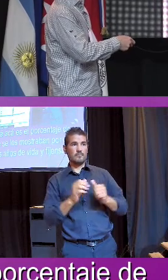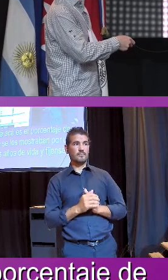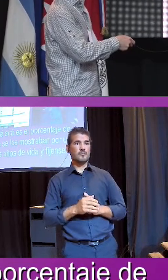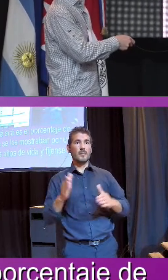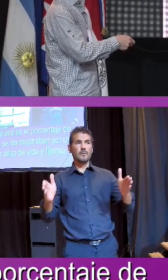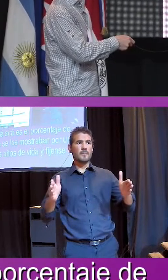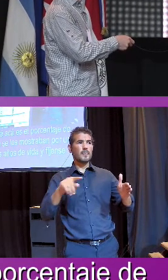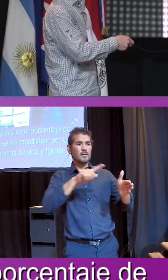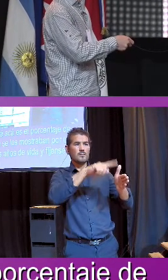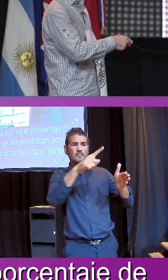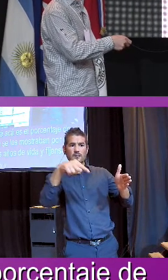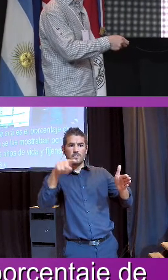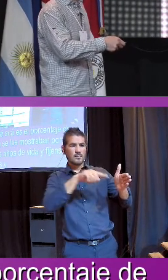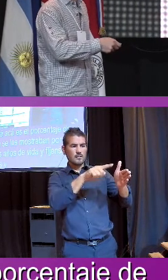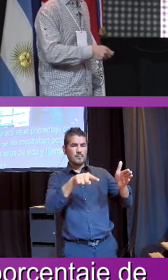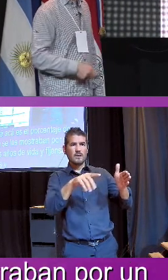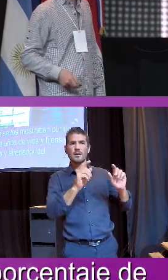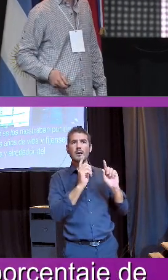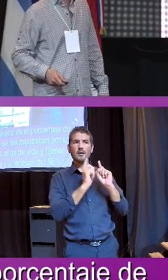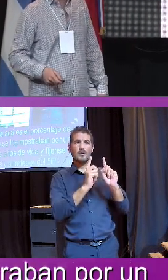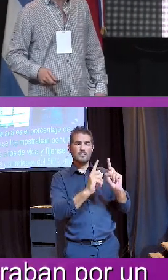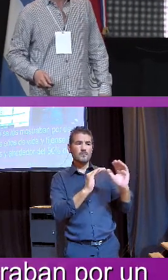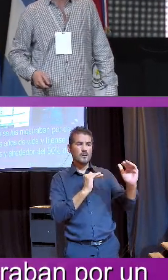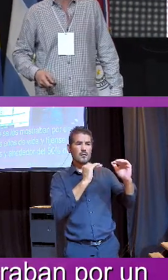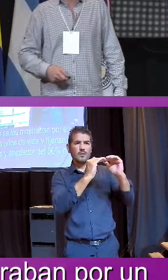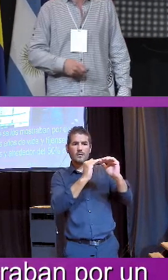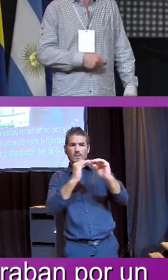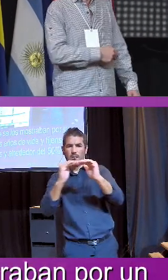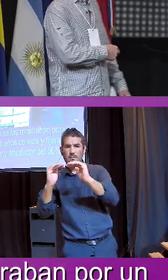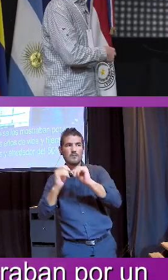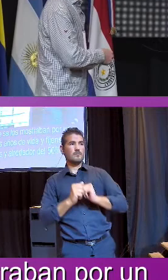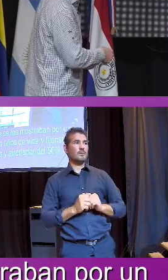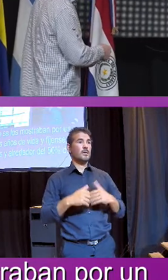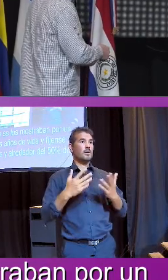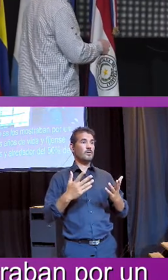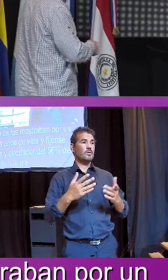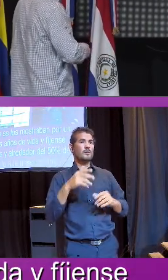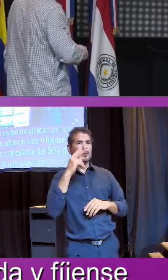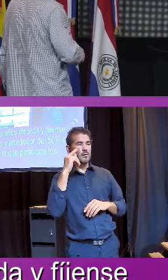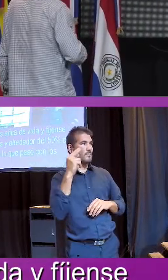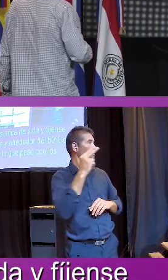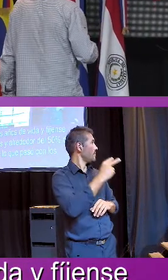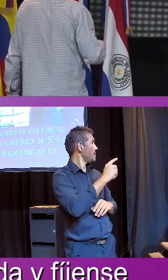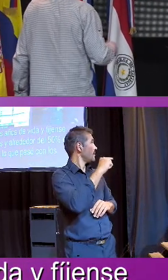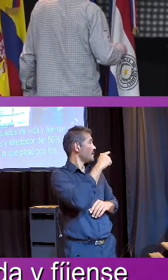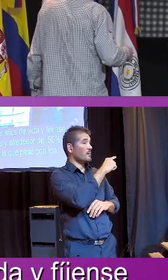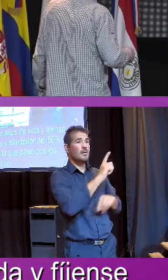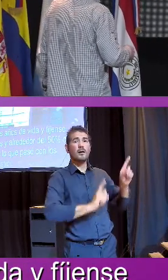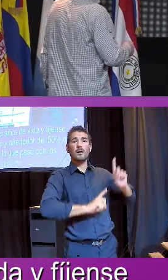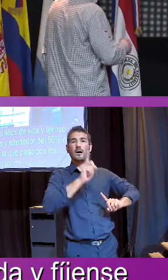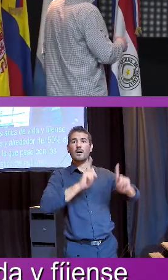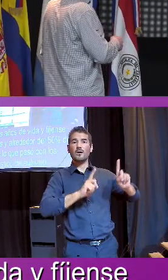bastante parejo, ¿sí? Alrededor del 50% del tiempo miraban a los ojos. Y fíjense lo que pasó con los chicos que después recibieron diagnóstico de